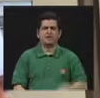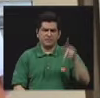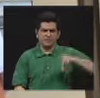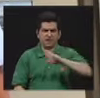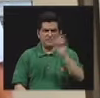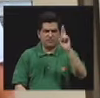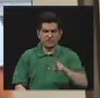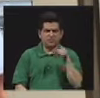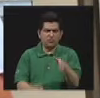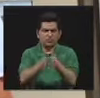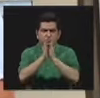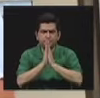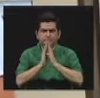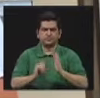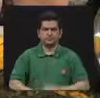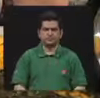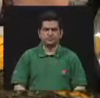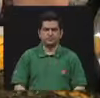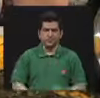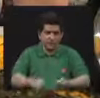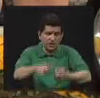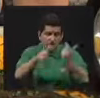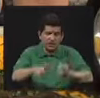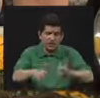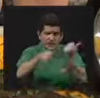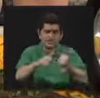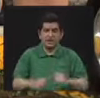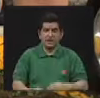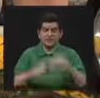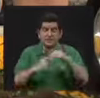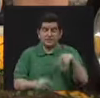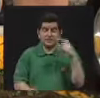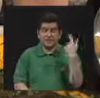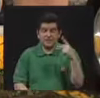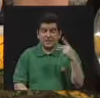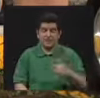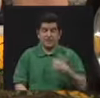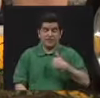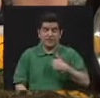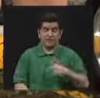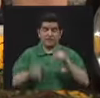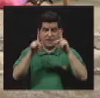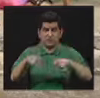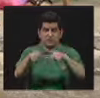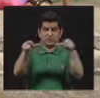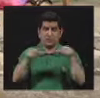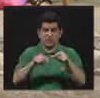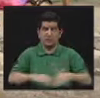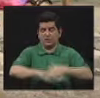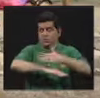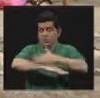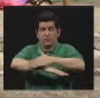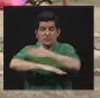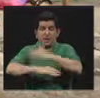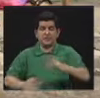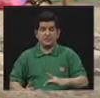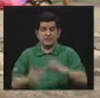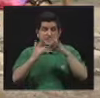Pacífico Costarricense han venido a solicitar. El desalojo se ha convertido en la principal amenaza para las y los habitantes de las zonas